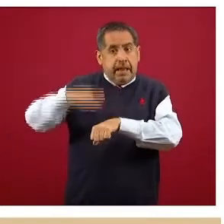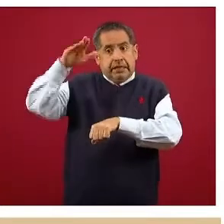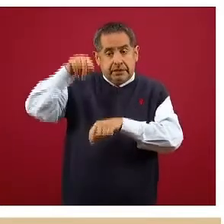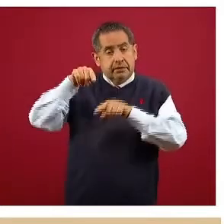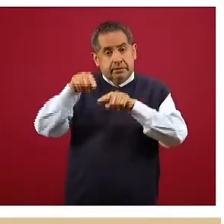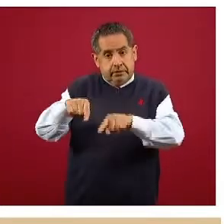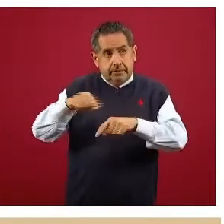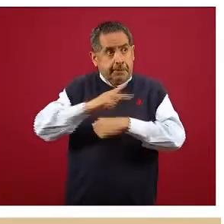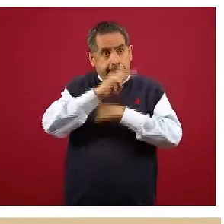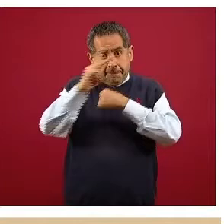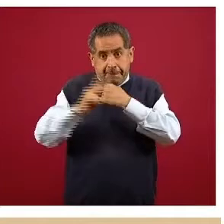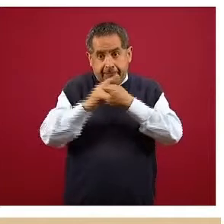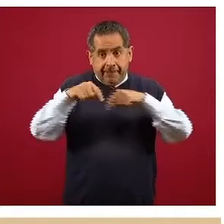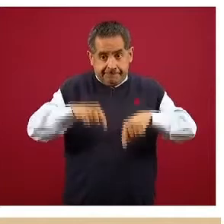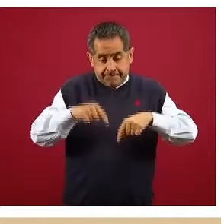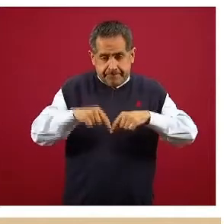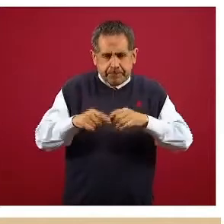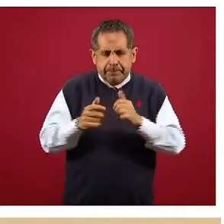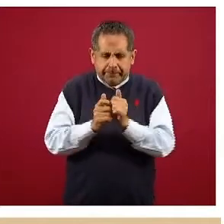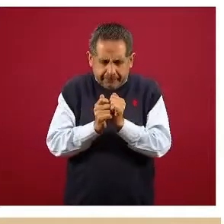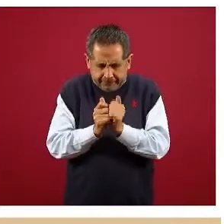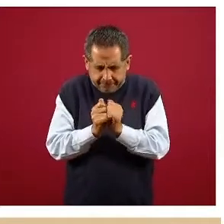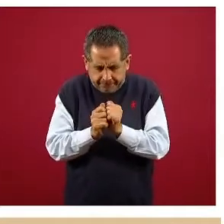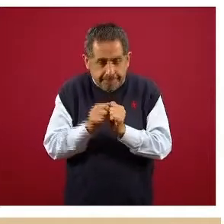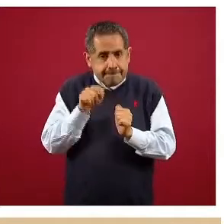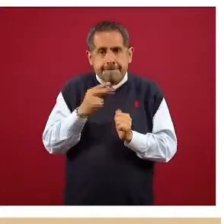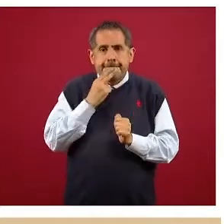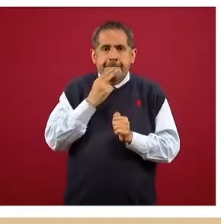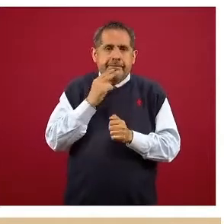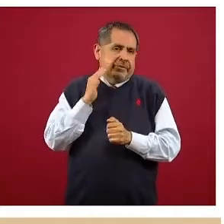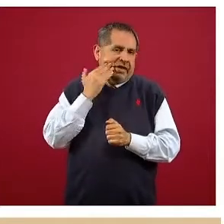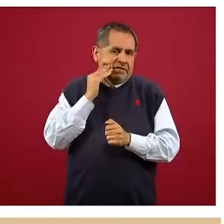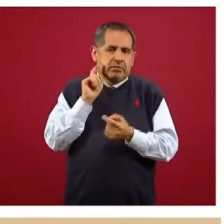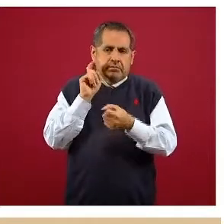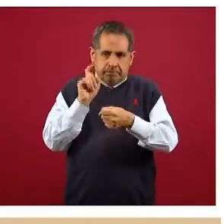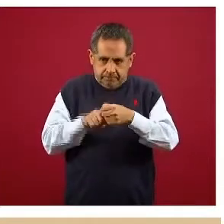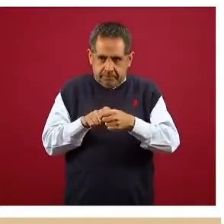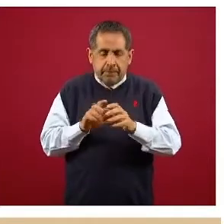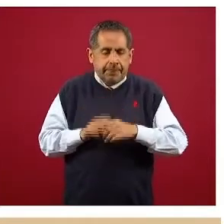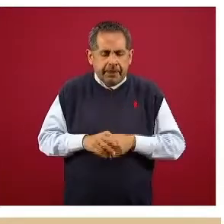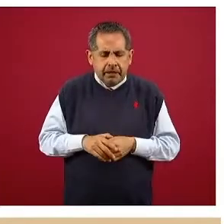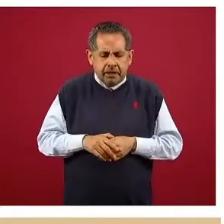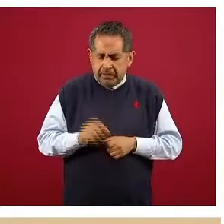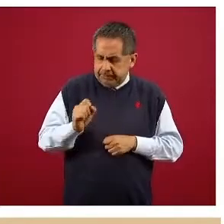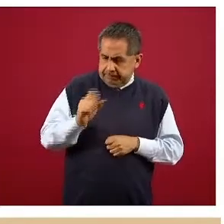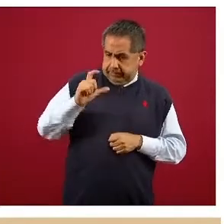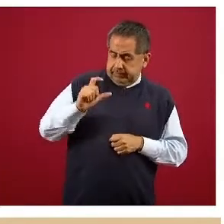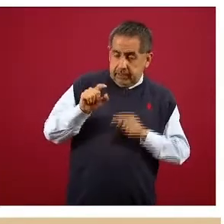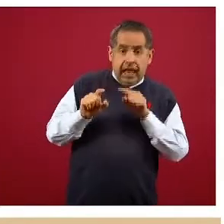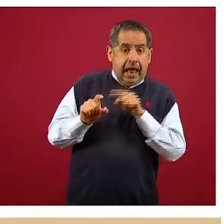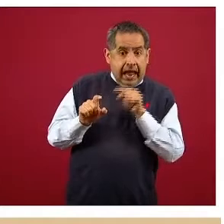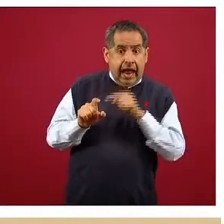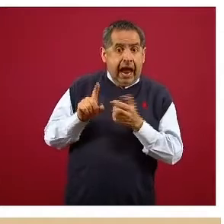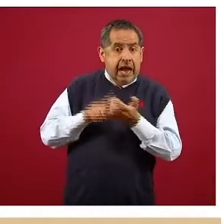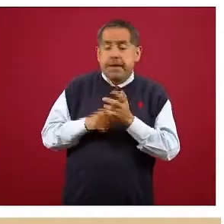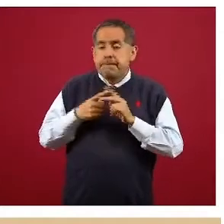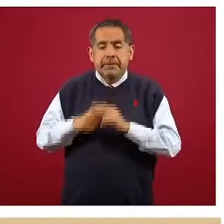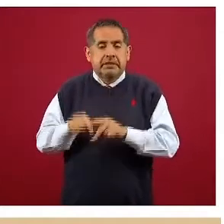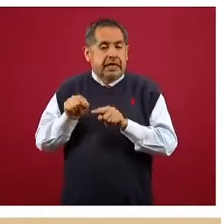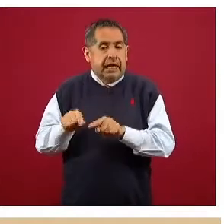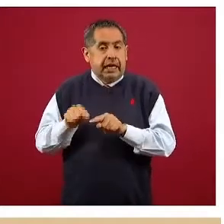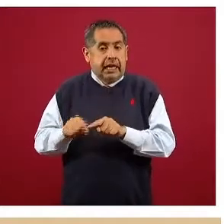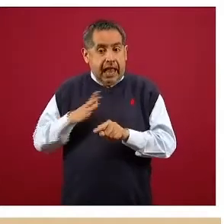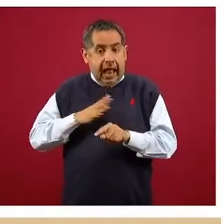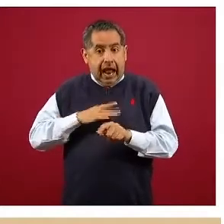de edad de este país que hagan uso de esta plataforma podrán ver desplegado en su pantalla de inicio de